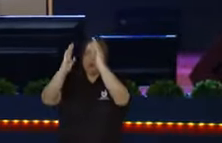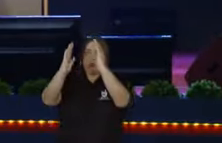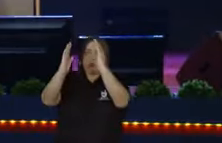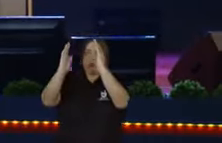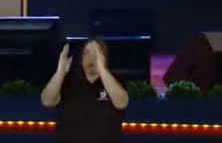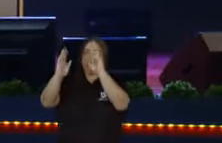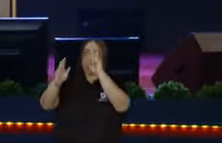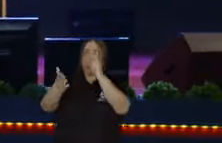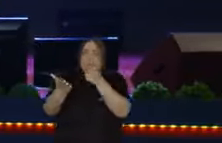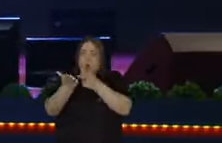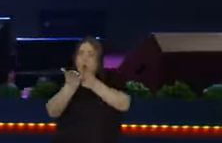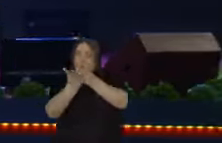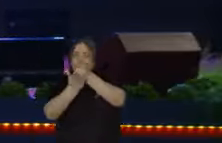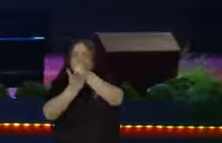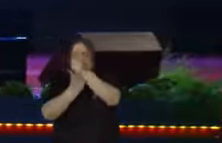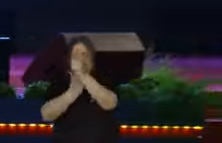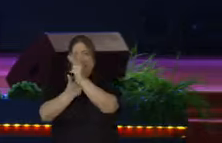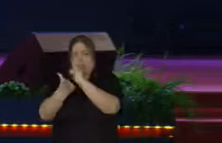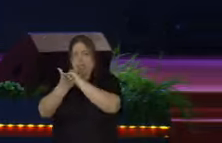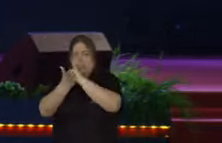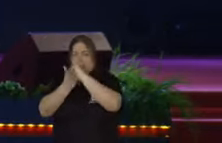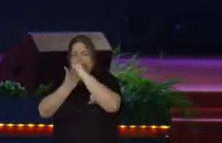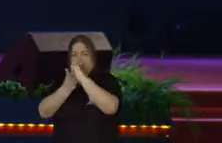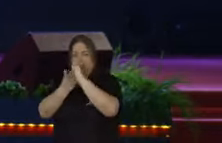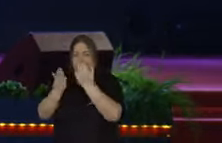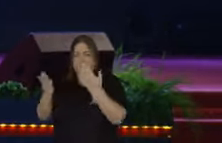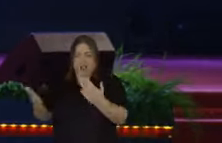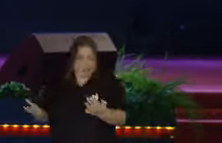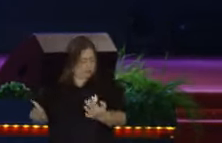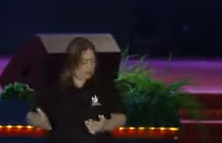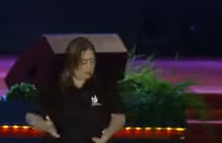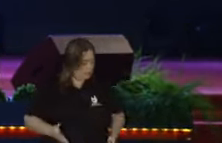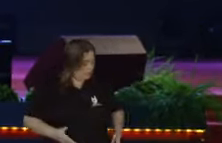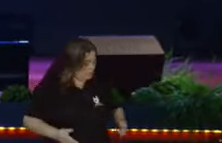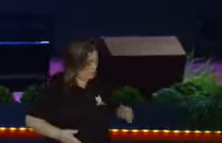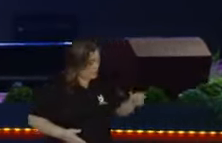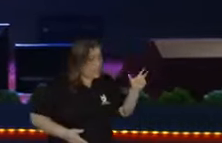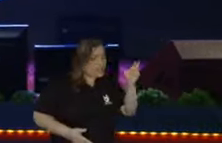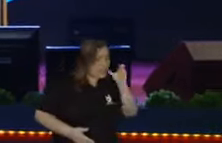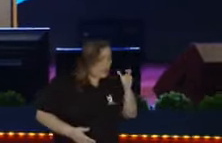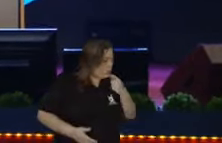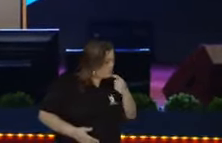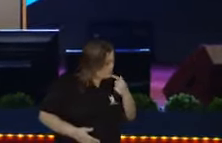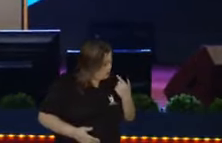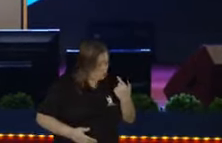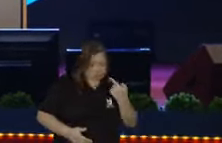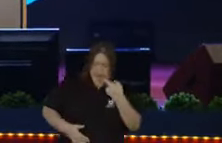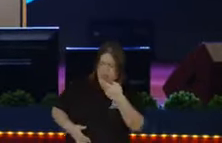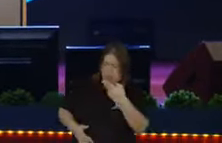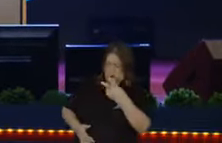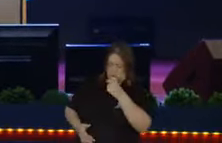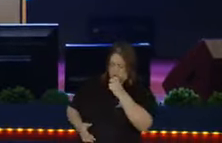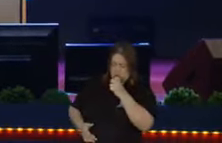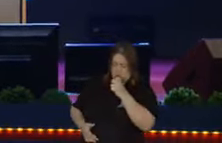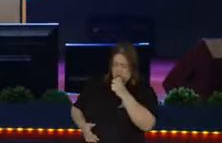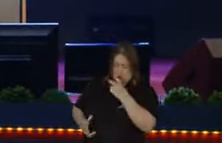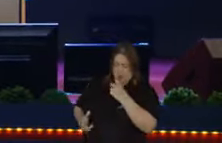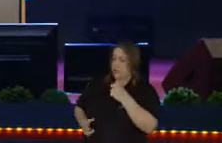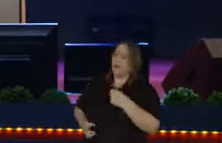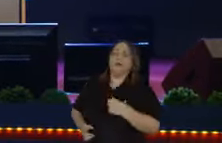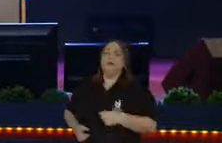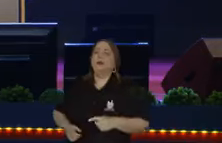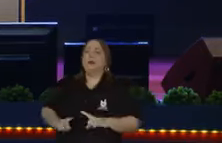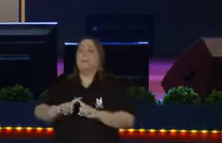transparencia, el enemigo te va a decir, ¿quién te crees que eres? Pero nosotros decimos, somos hijos del Dios Altísimo, que